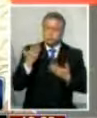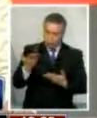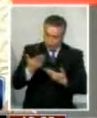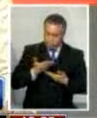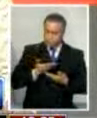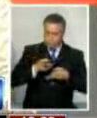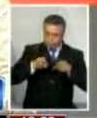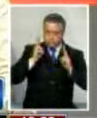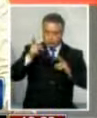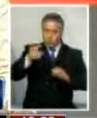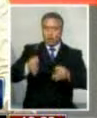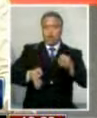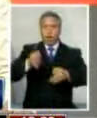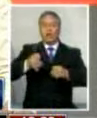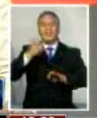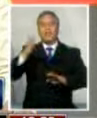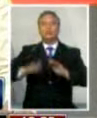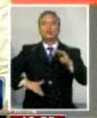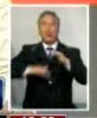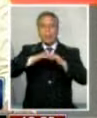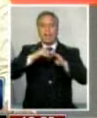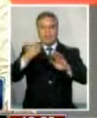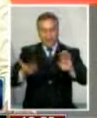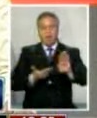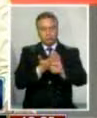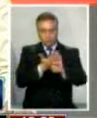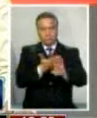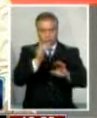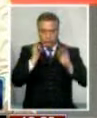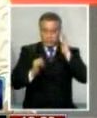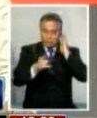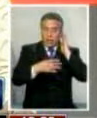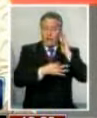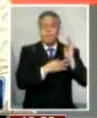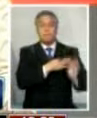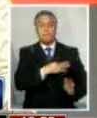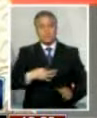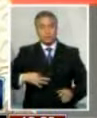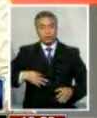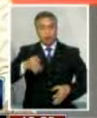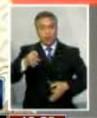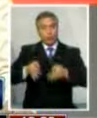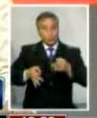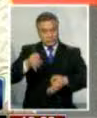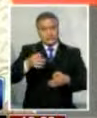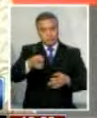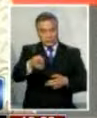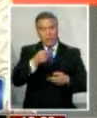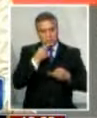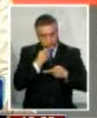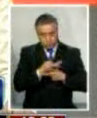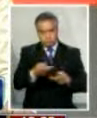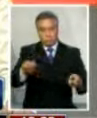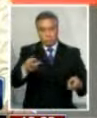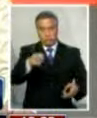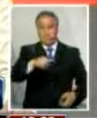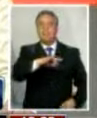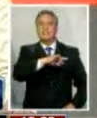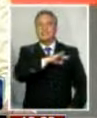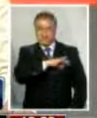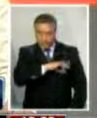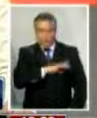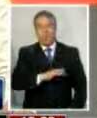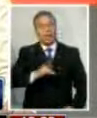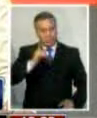Suprema. Lo que sí me gustaría comentar, el ministro de Justicia declaró que Chile es parte